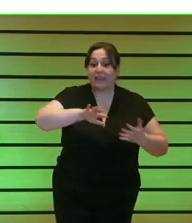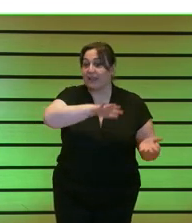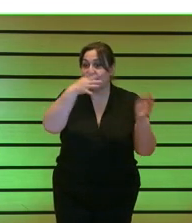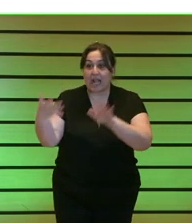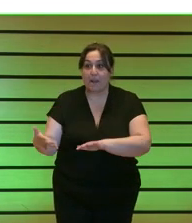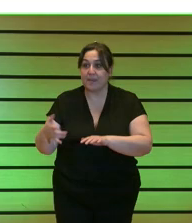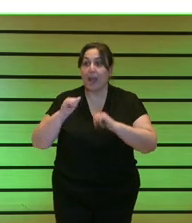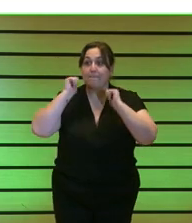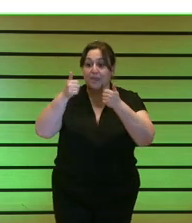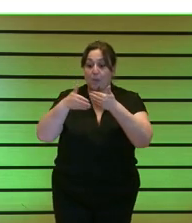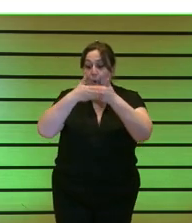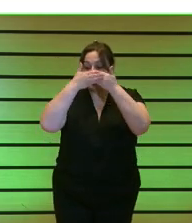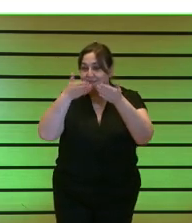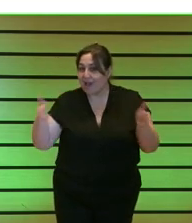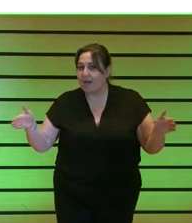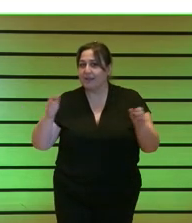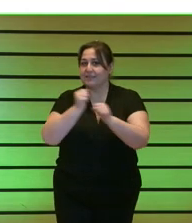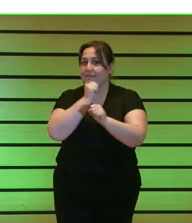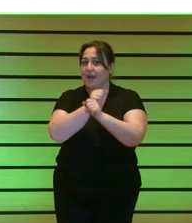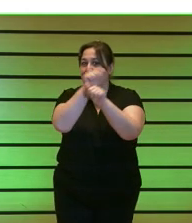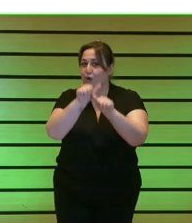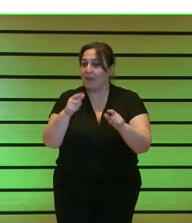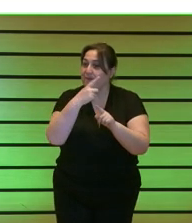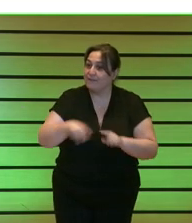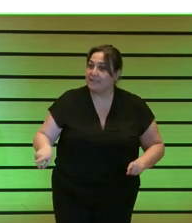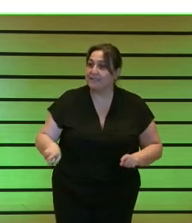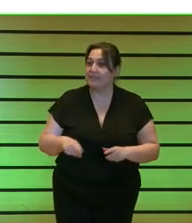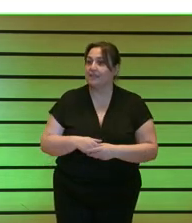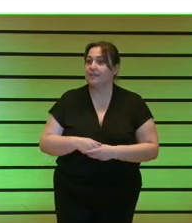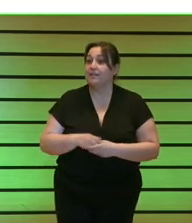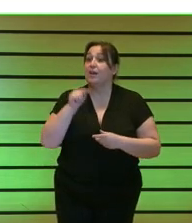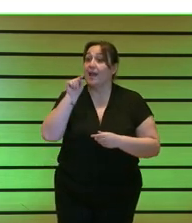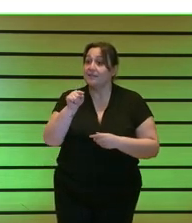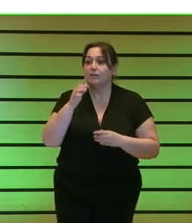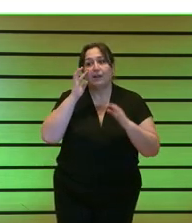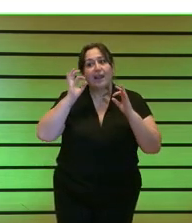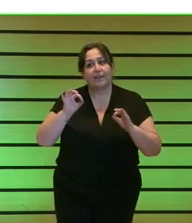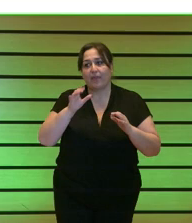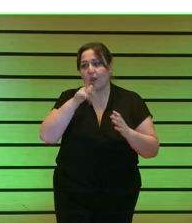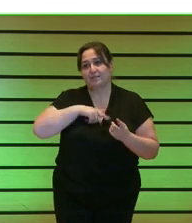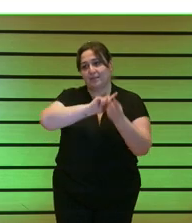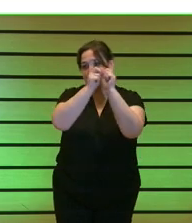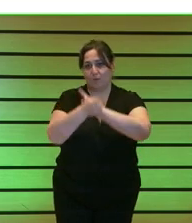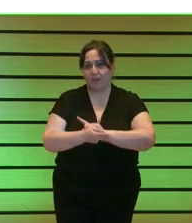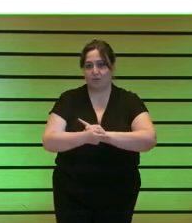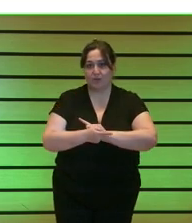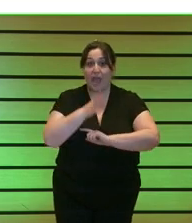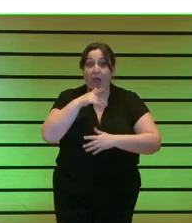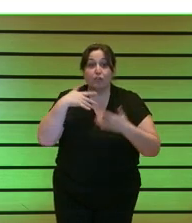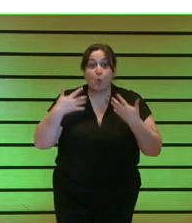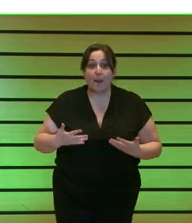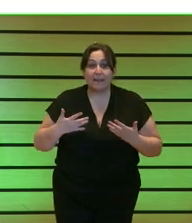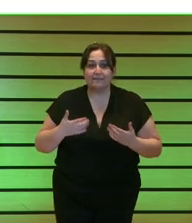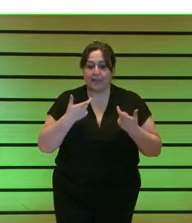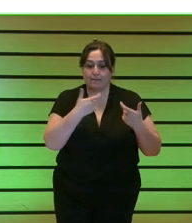las puertas y se empieza a trabajar de una forma diferente y es una realidad que se están transformando actualmente hay